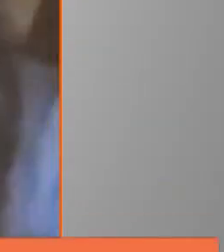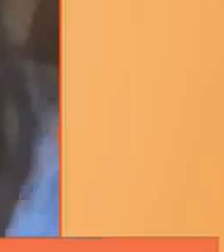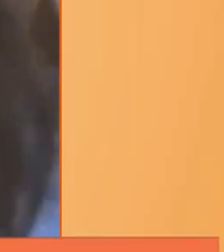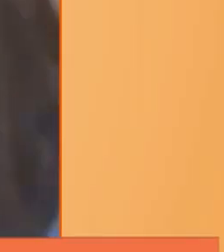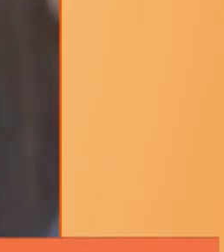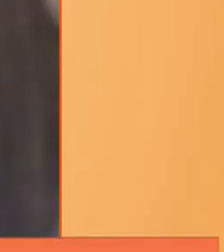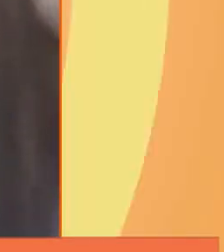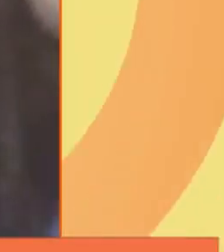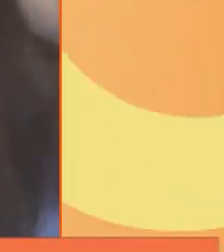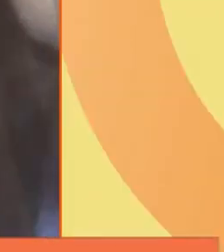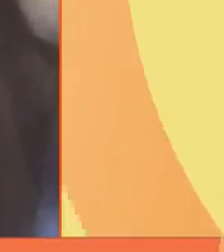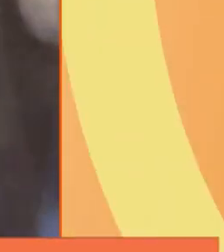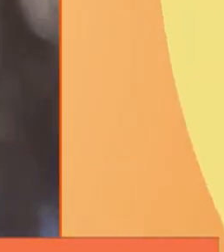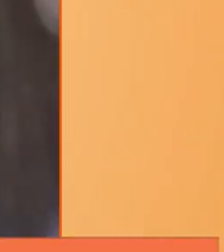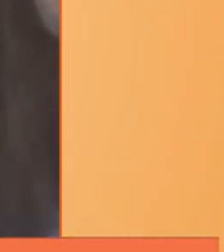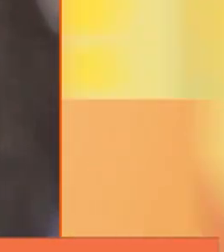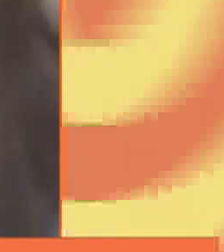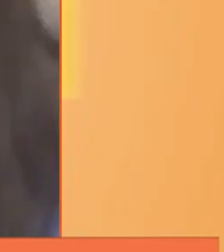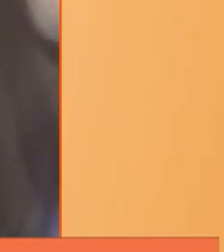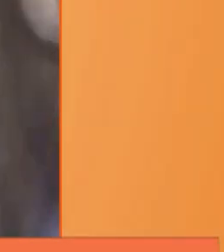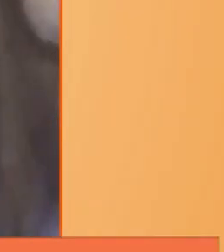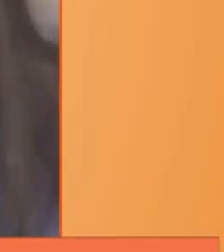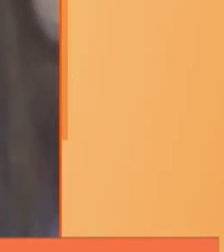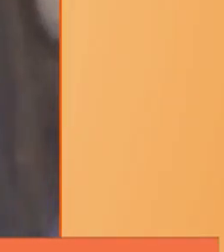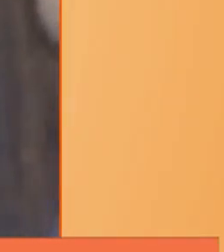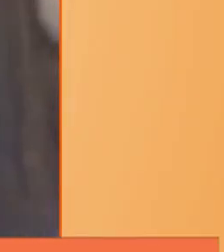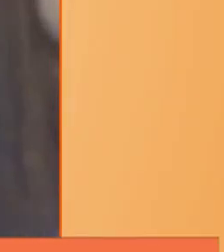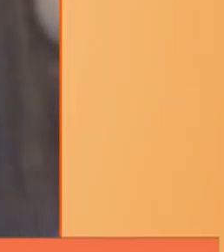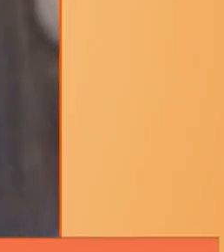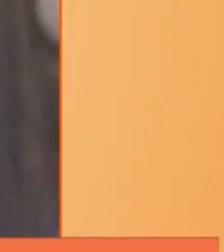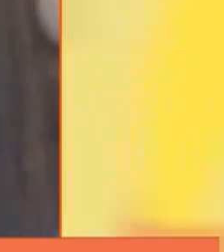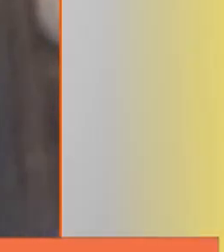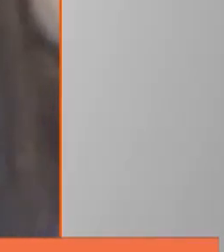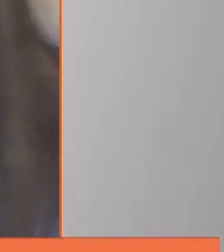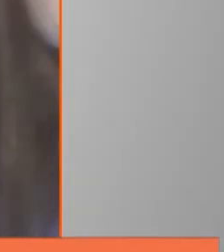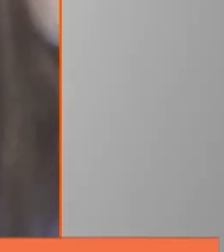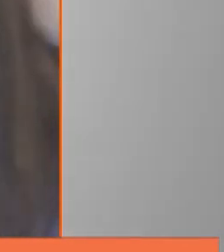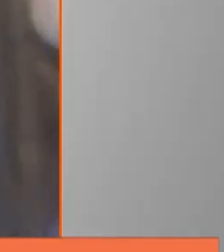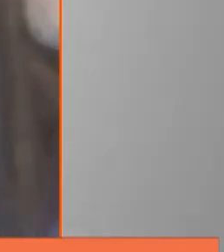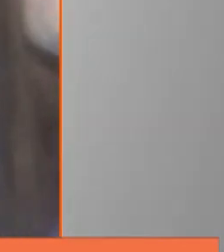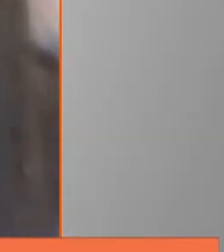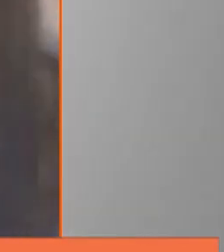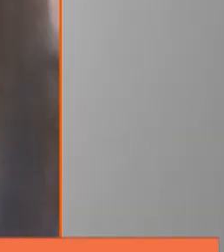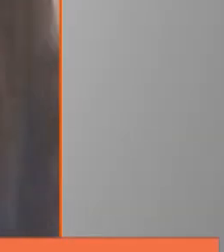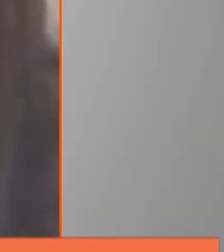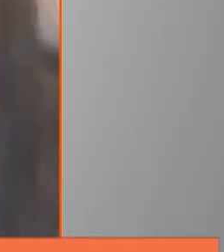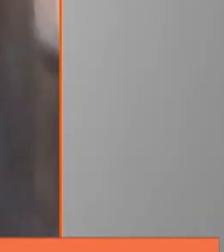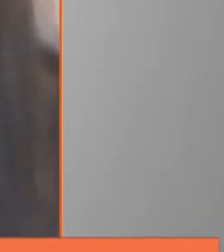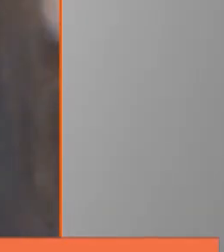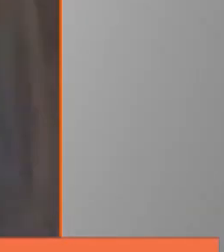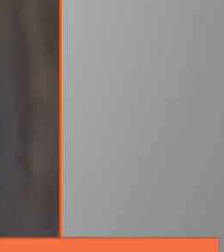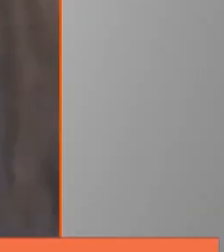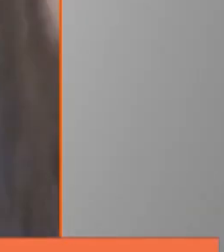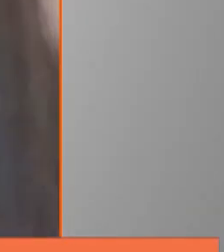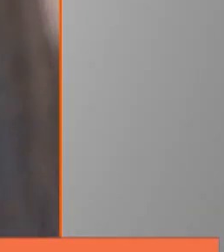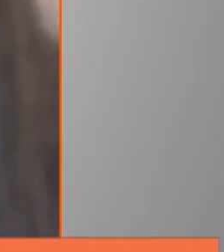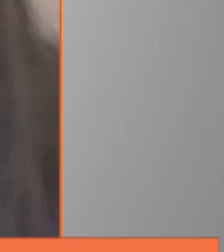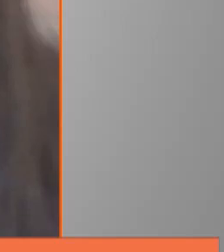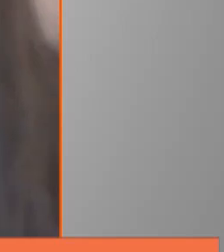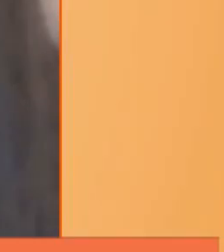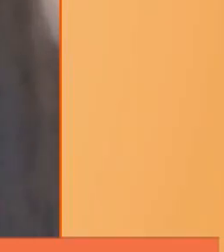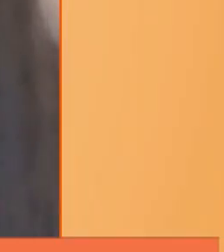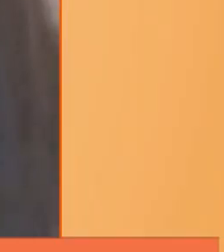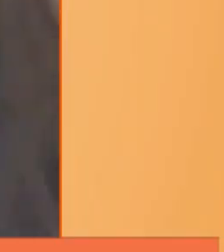Qué tal muchísimo gusto Pues nada súper feliz de estar con ustedes de ahí conectada con mi Bolivia desde tan lejos